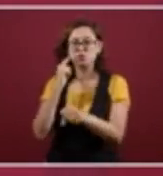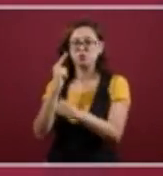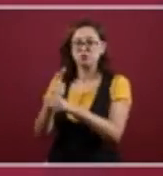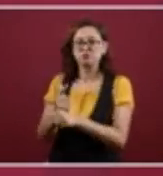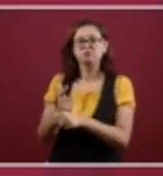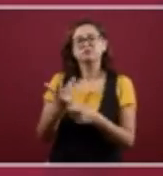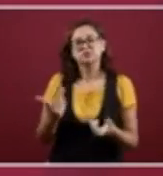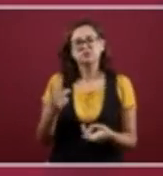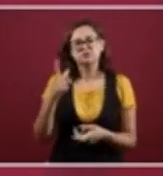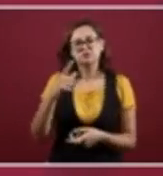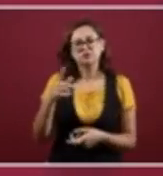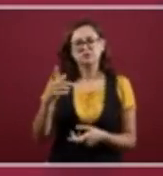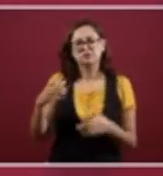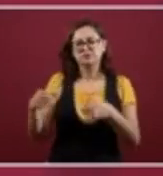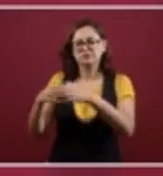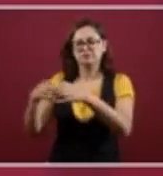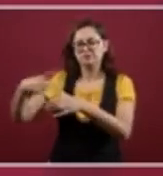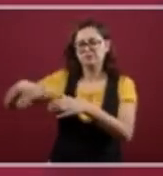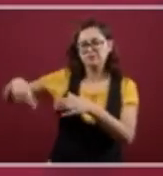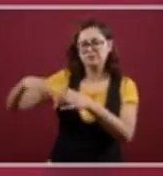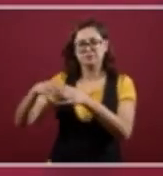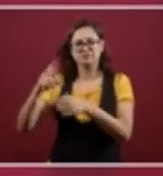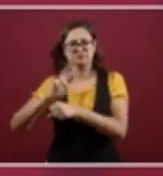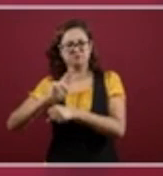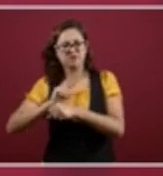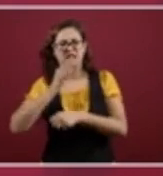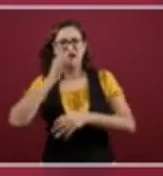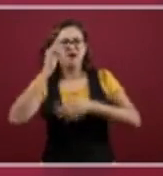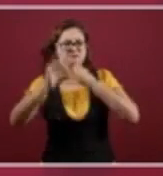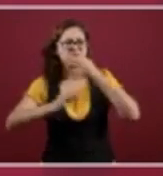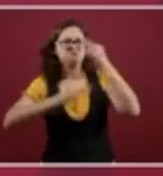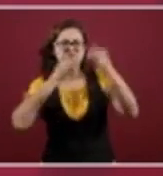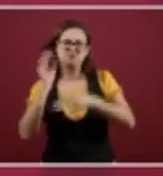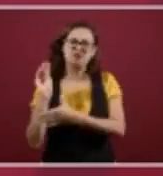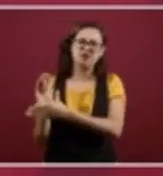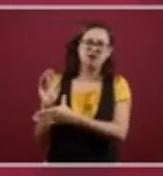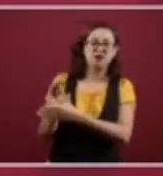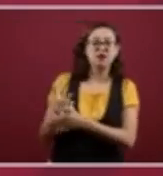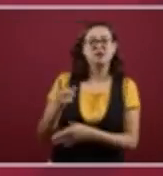que eran una deuda pendiente del Estado mexicano por